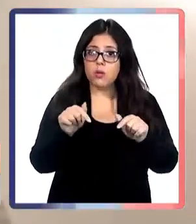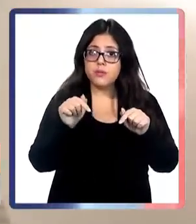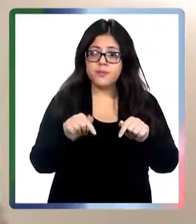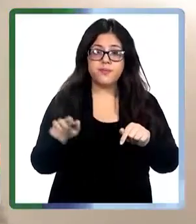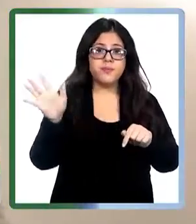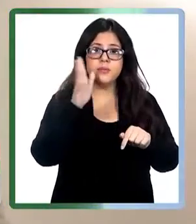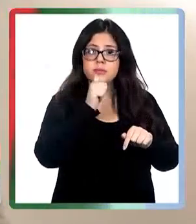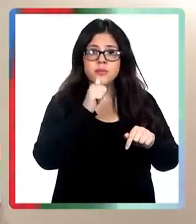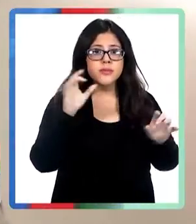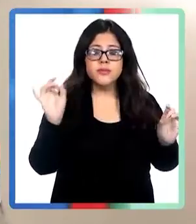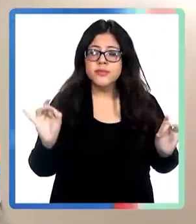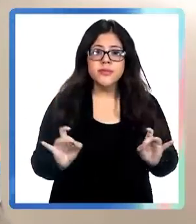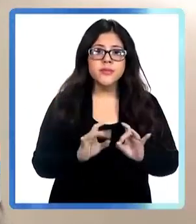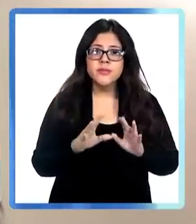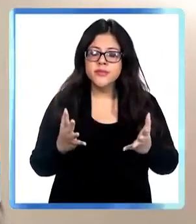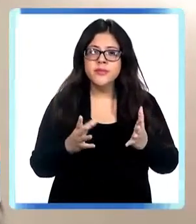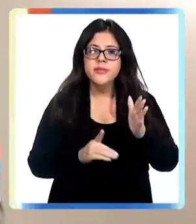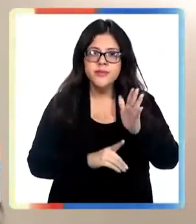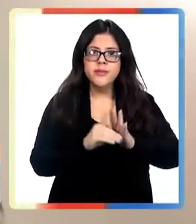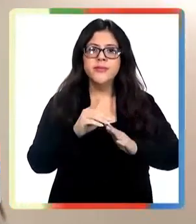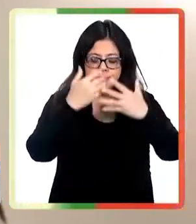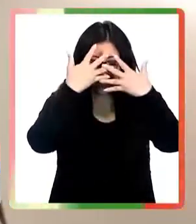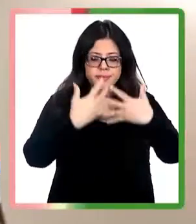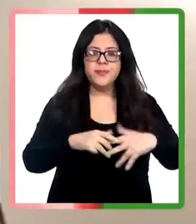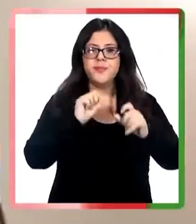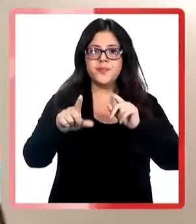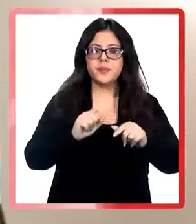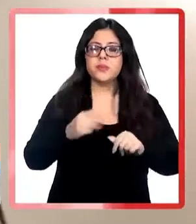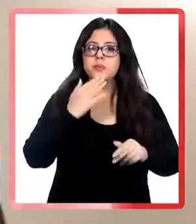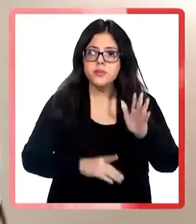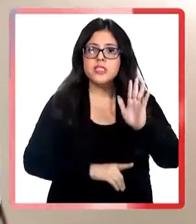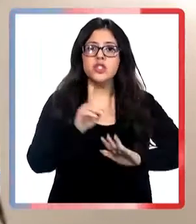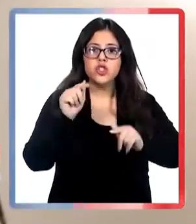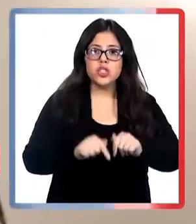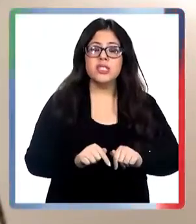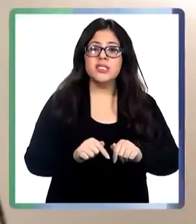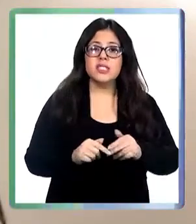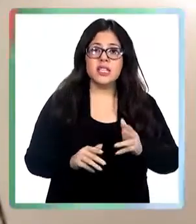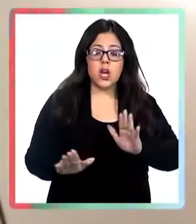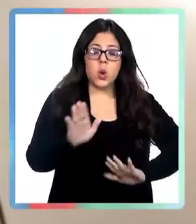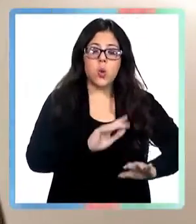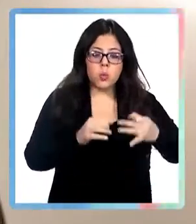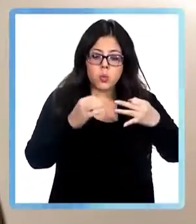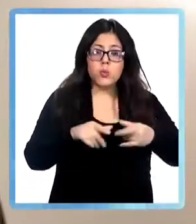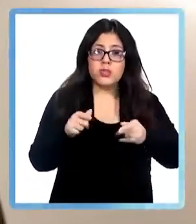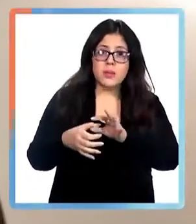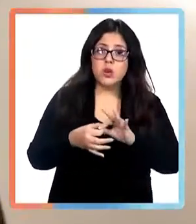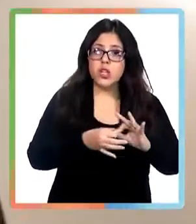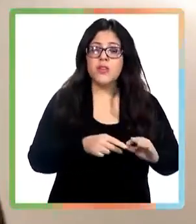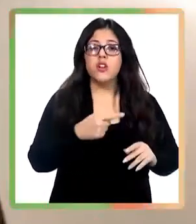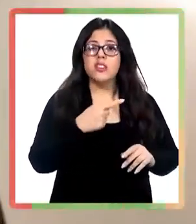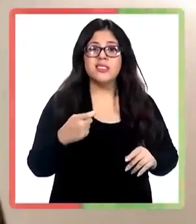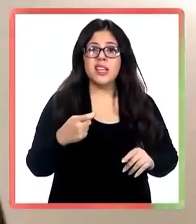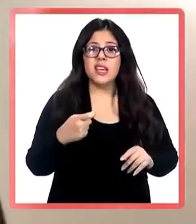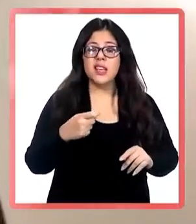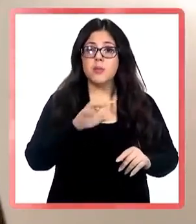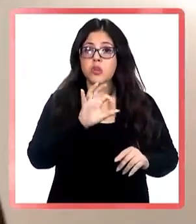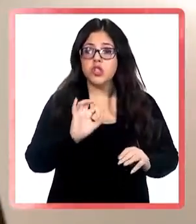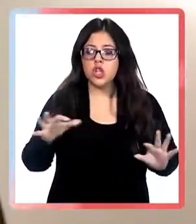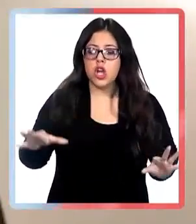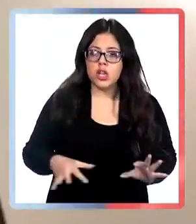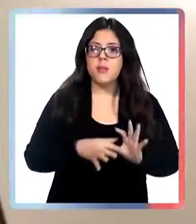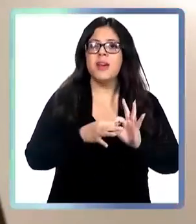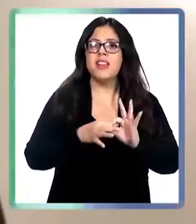aún no ha tenido la posibilidad de desarrollar su sistema inmune y de desarrollar esos anticuerpos y por esa razón es 100% dependiente de lo